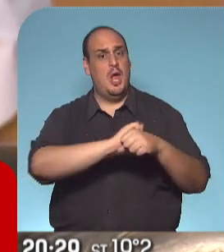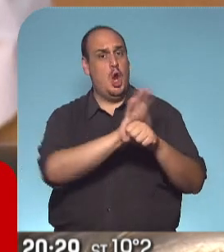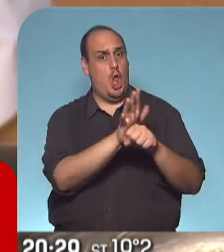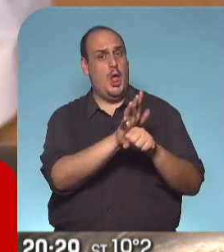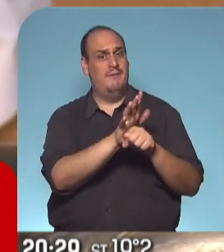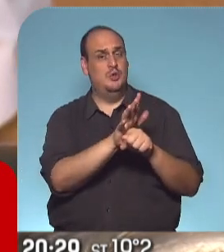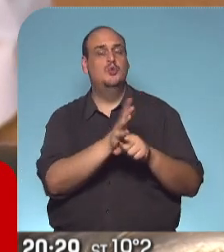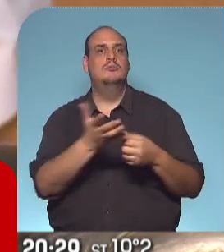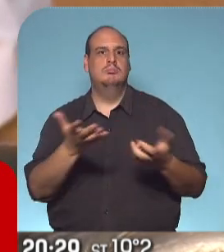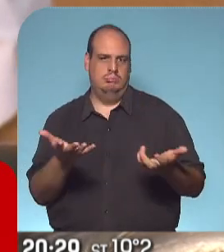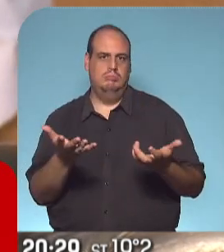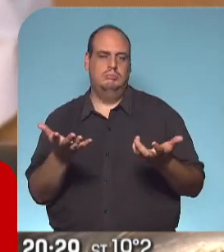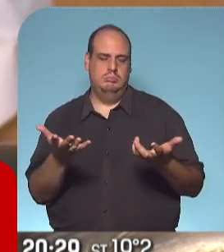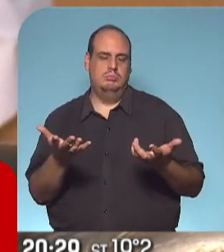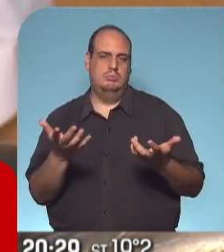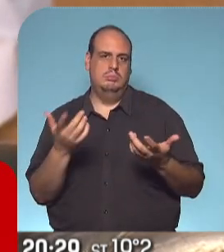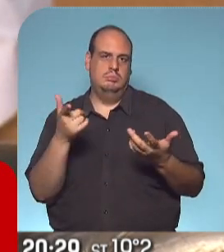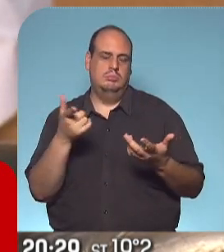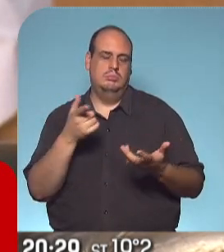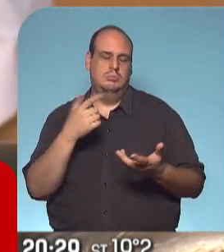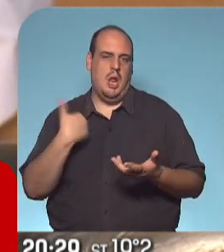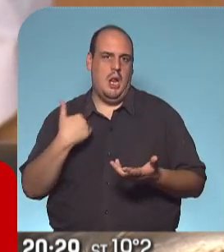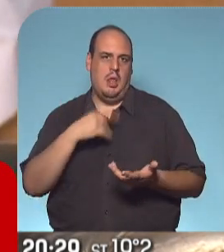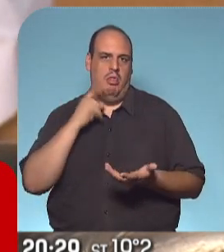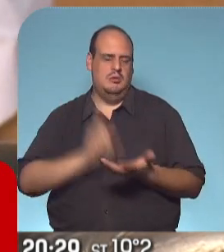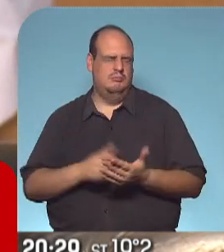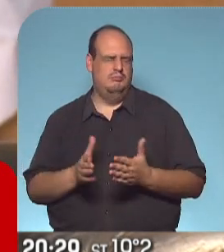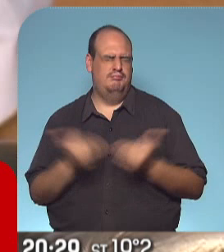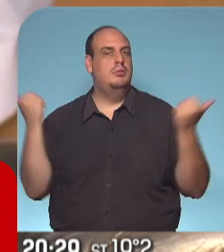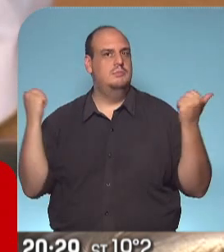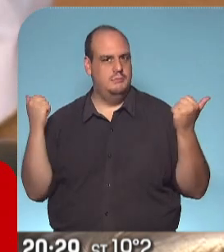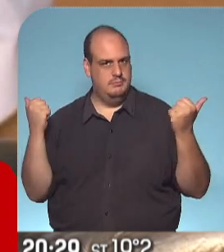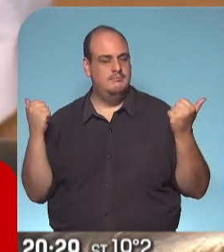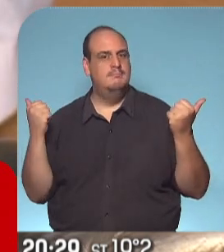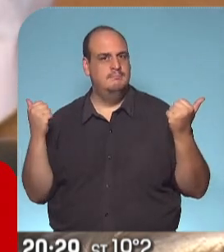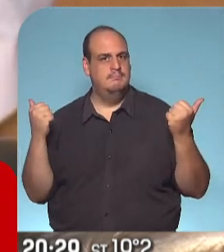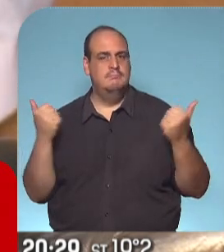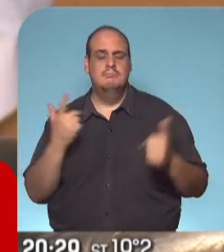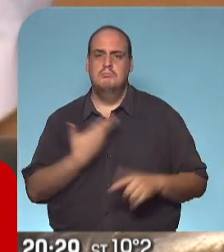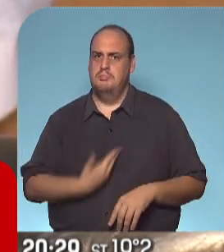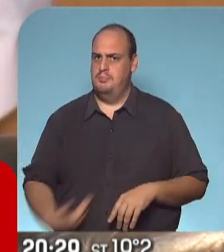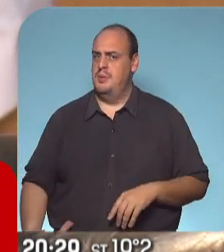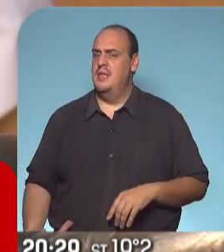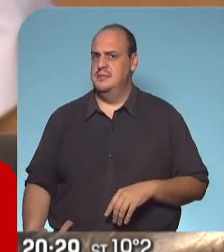bueno, Argentina efectivamente ha tomado medidas de forma muy rápida. El presidente